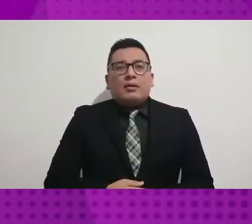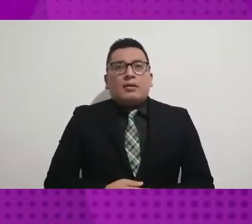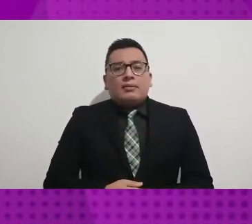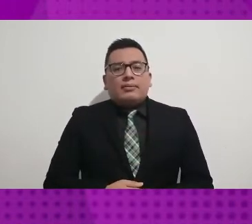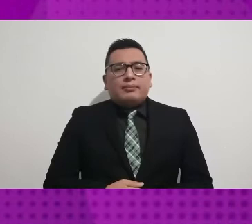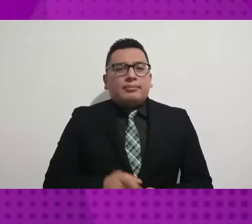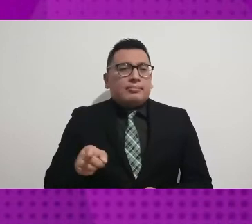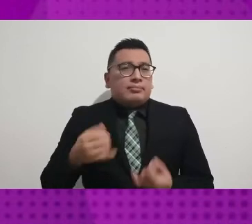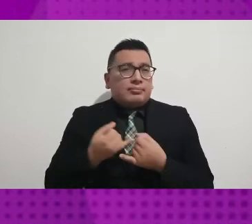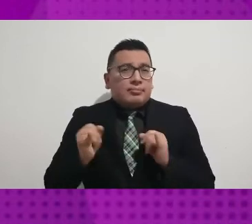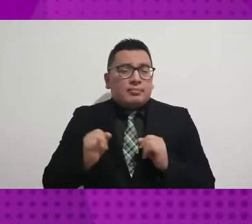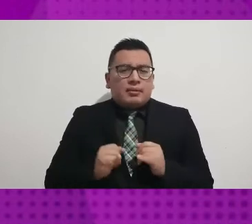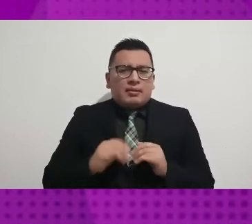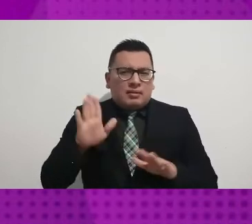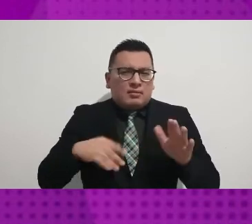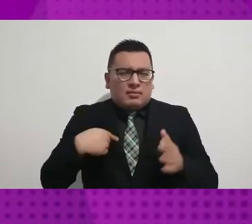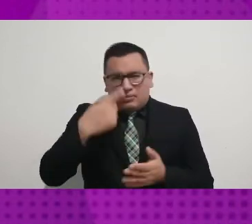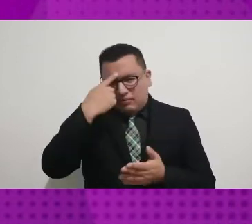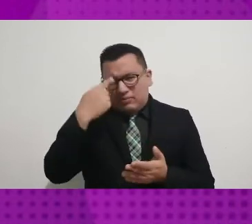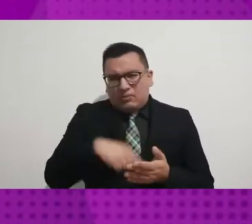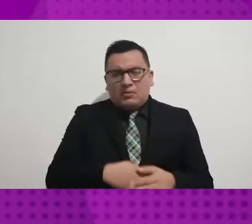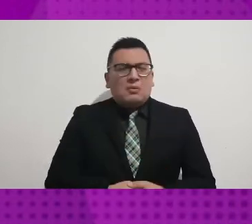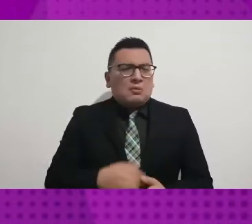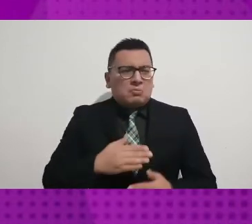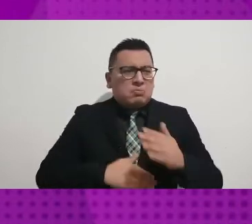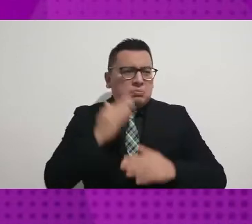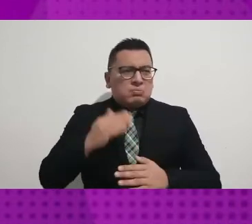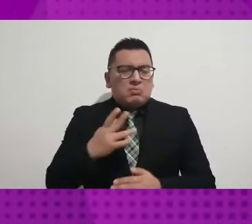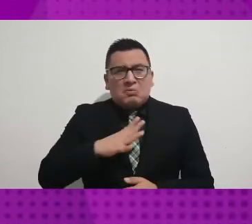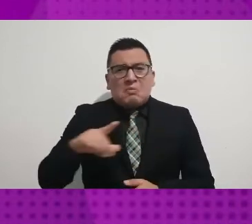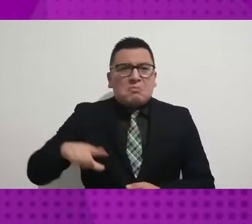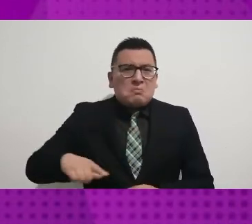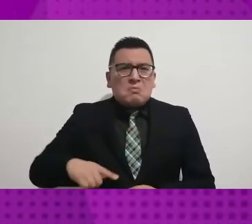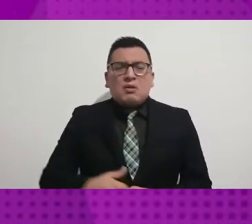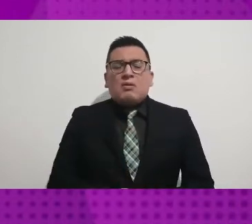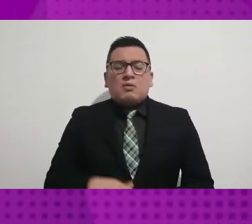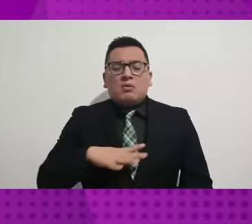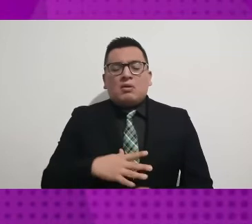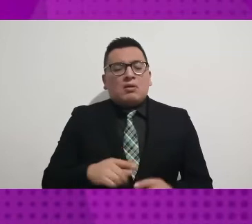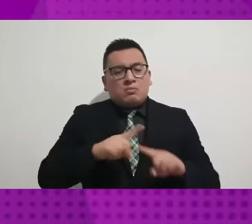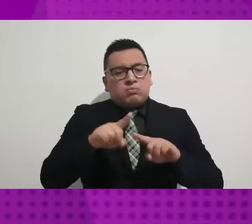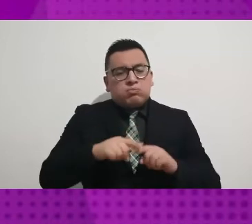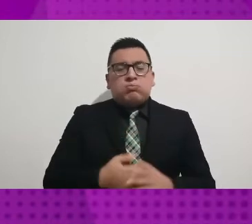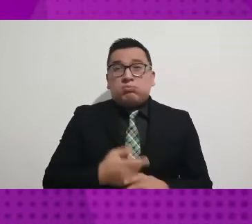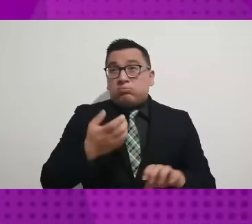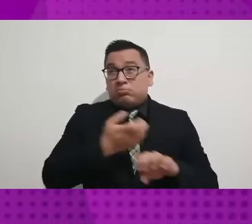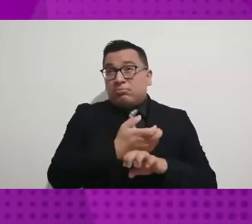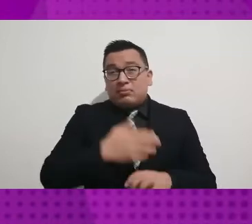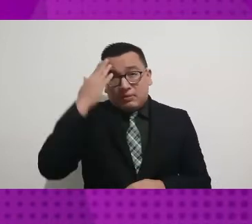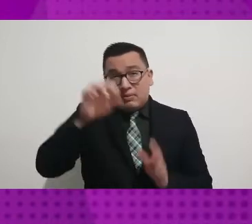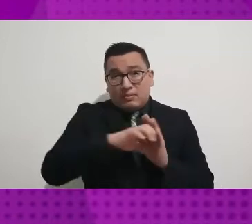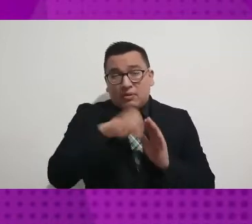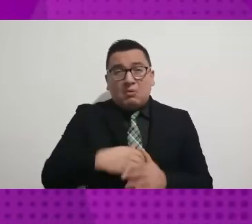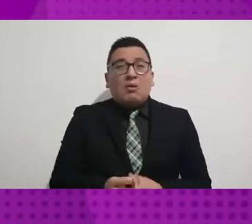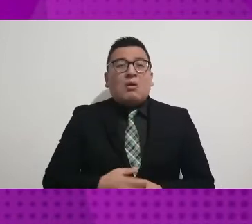que las candidaturas independientes, en algunos casos que creo yo han sido exitosos, hay un gobernador, ha habido muchas capitales de